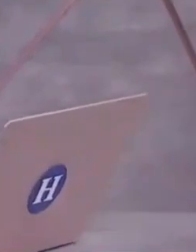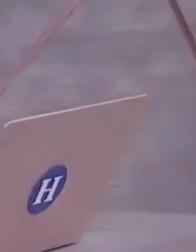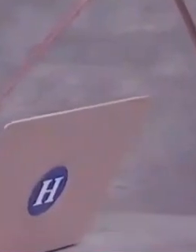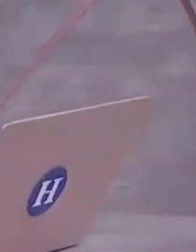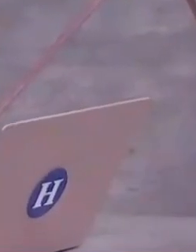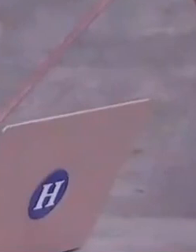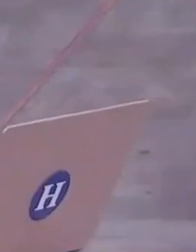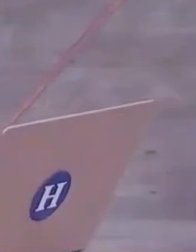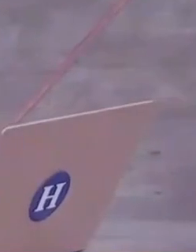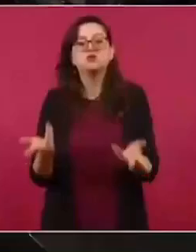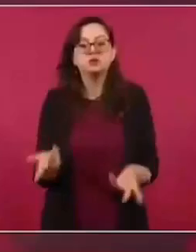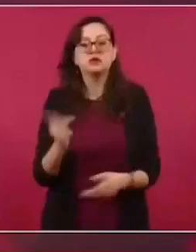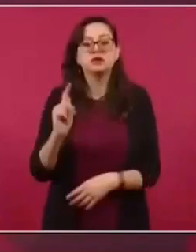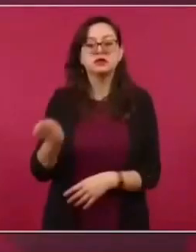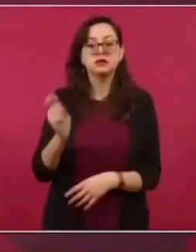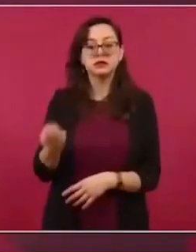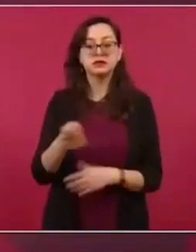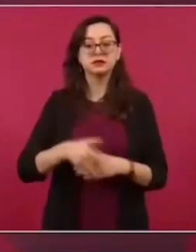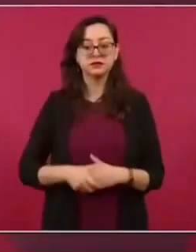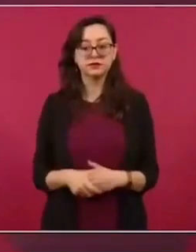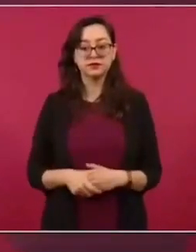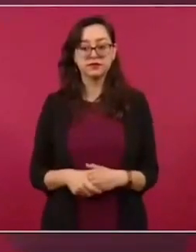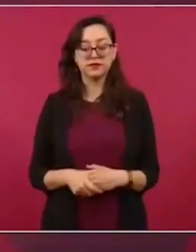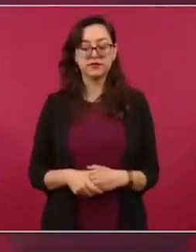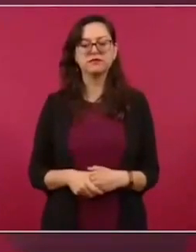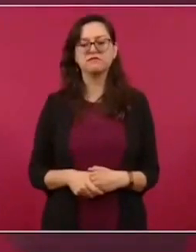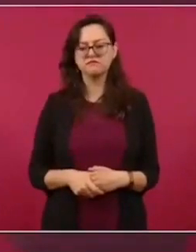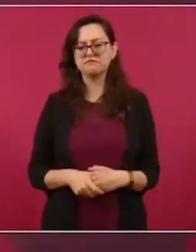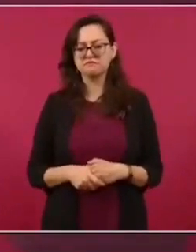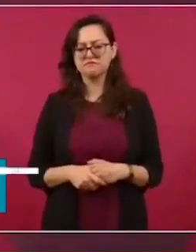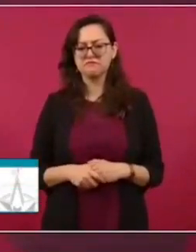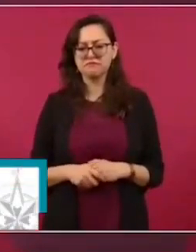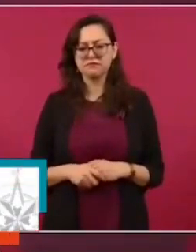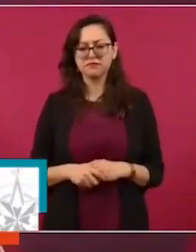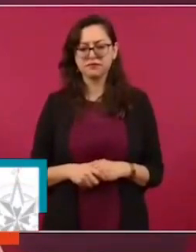Mario Delgado y también el que es el coordinador de